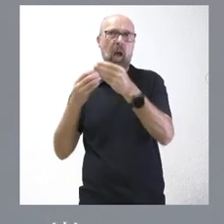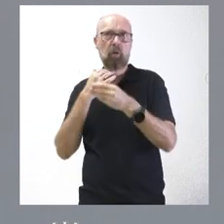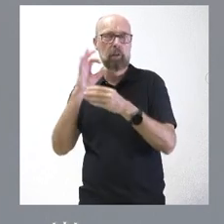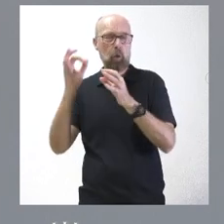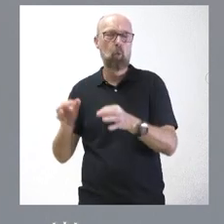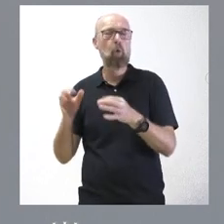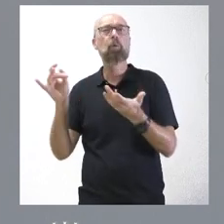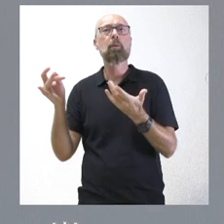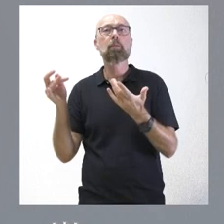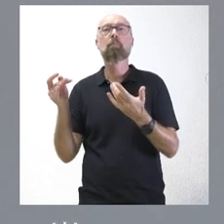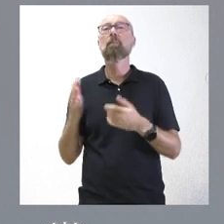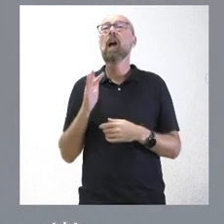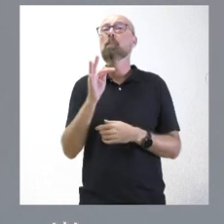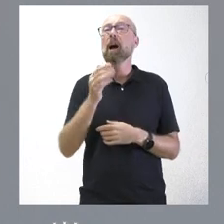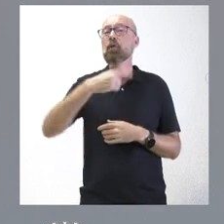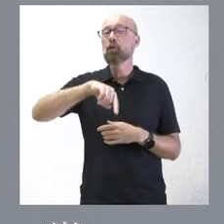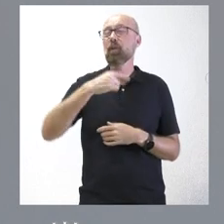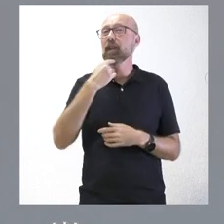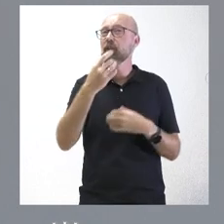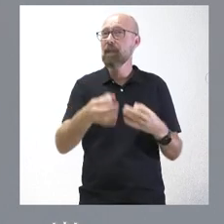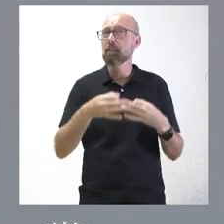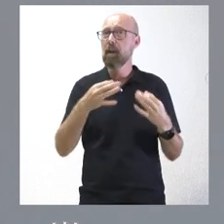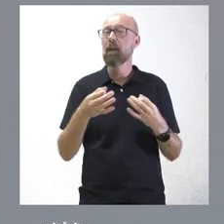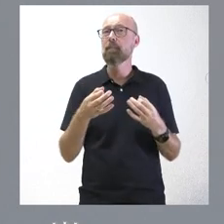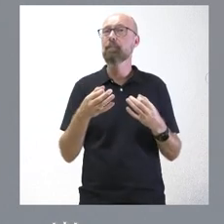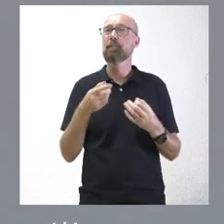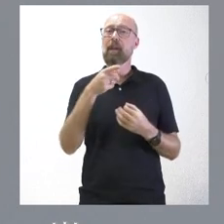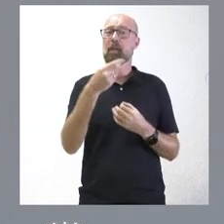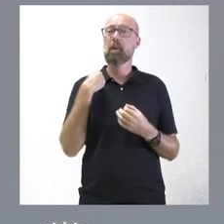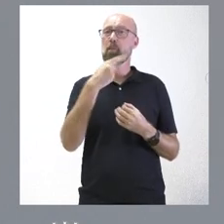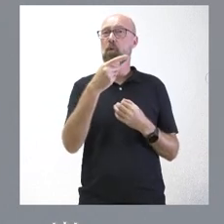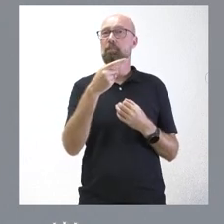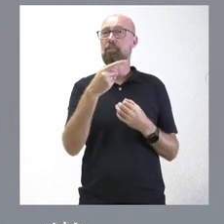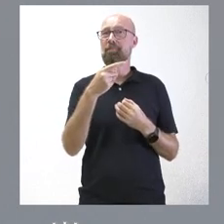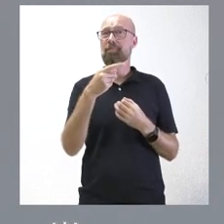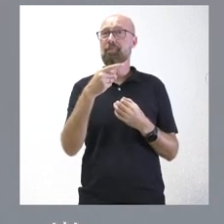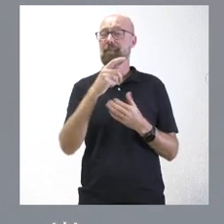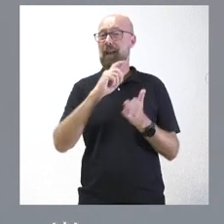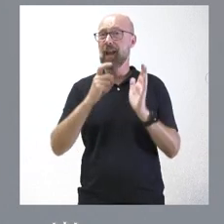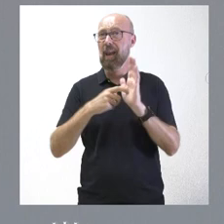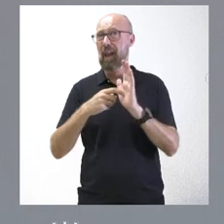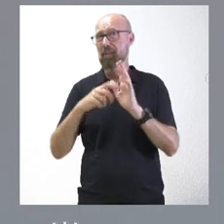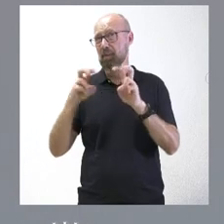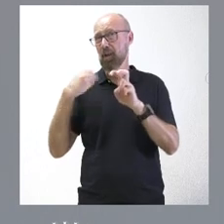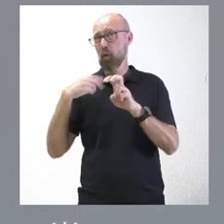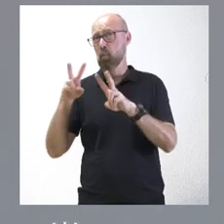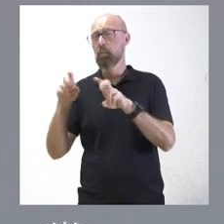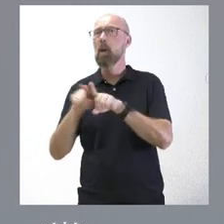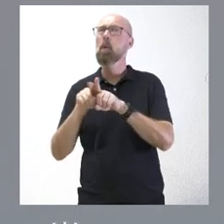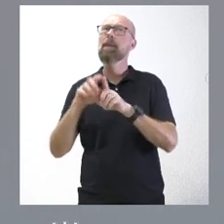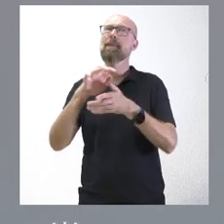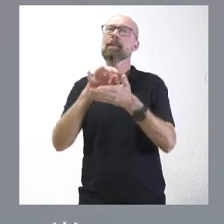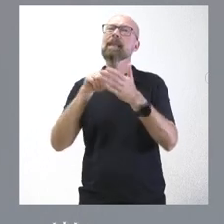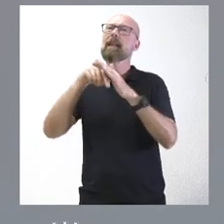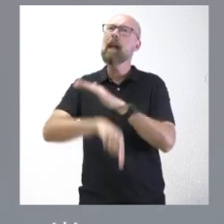como hemos hecho siempre un desarrollo de la de la normativa no pero sí de